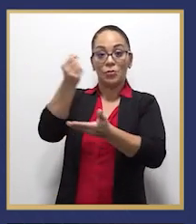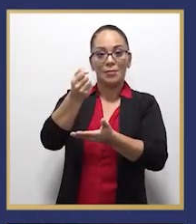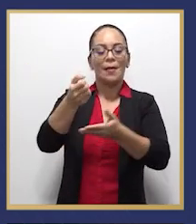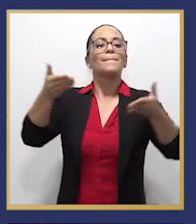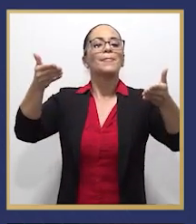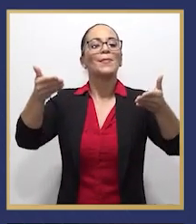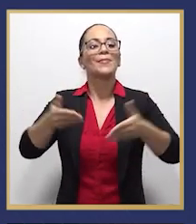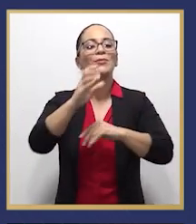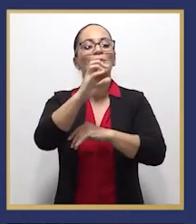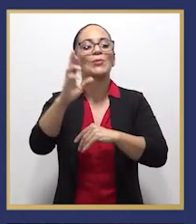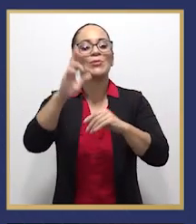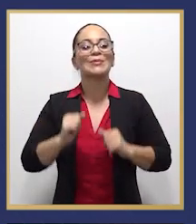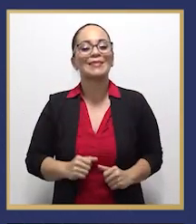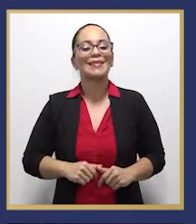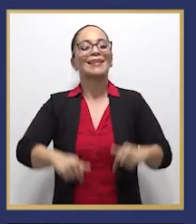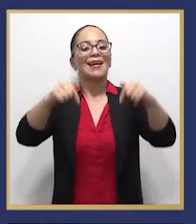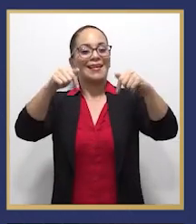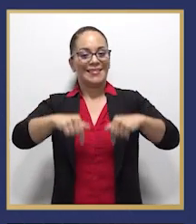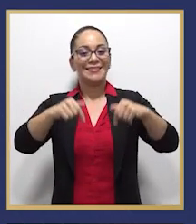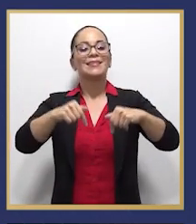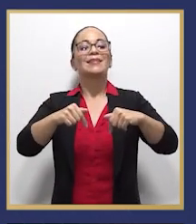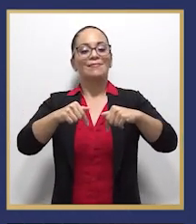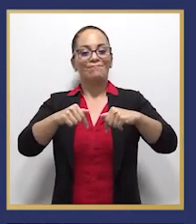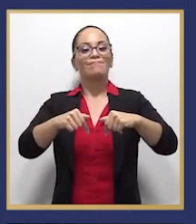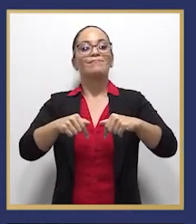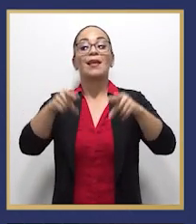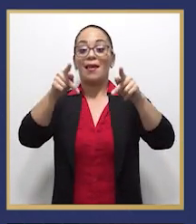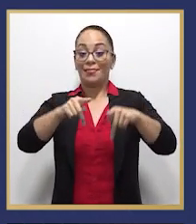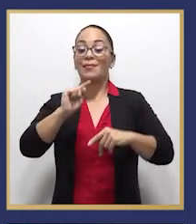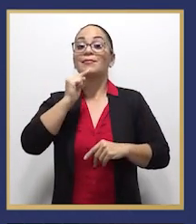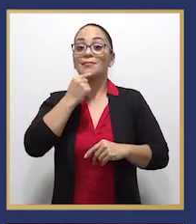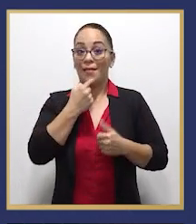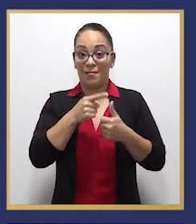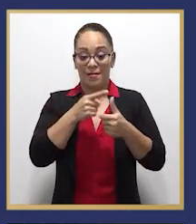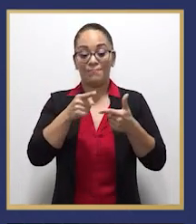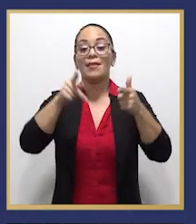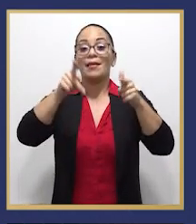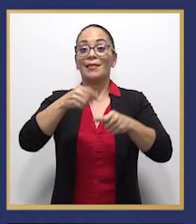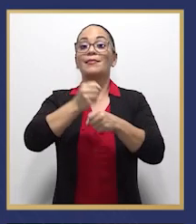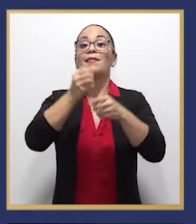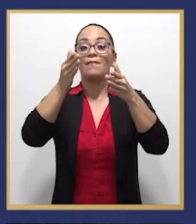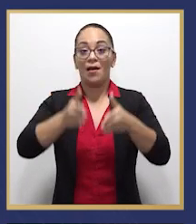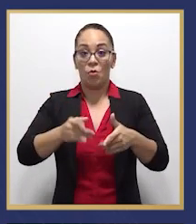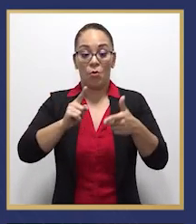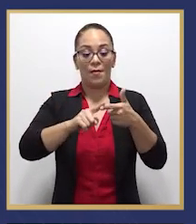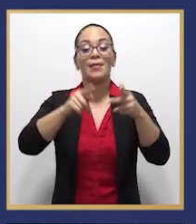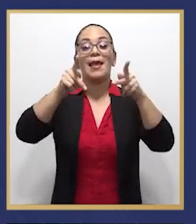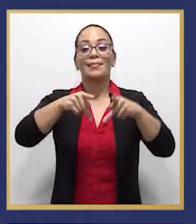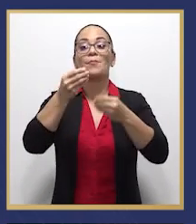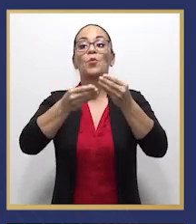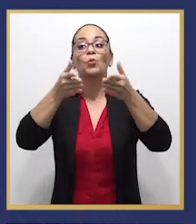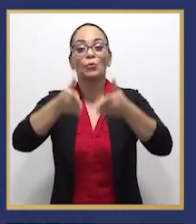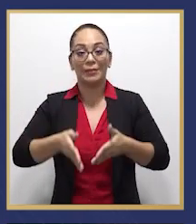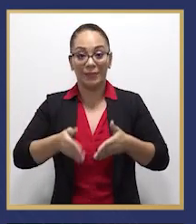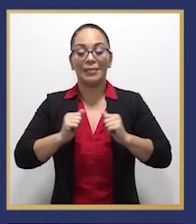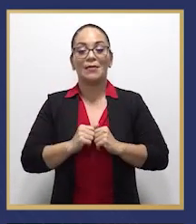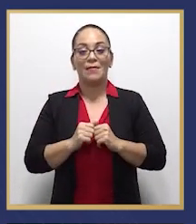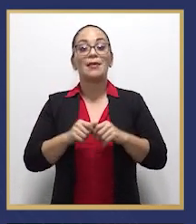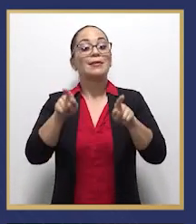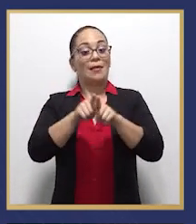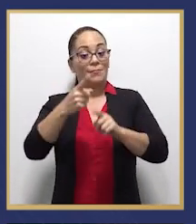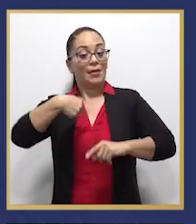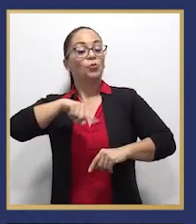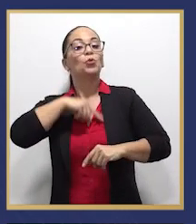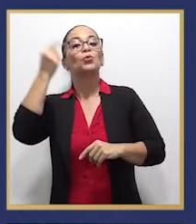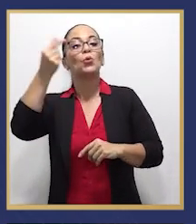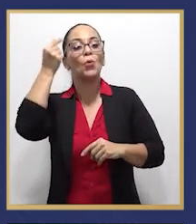Costa Rica aquí encontrarán gente seria trabajadora productiva y a un